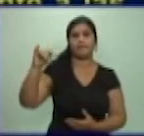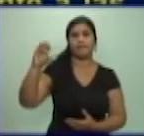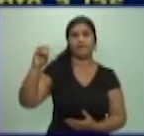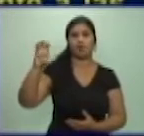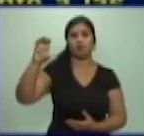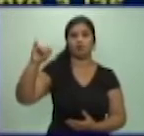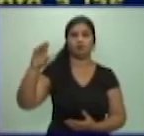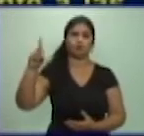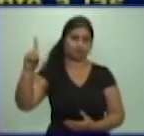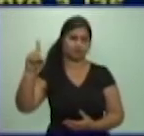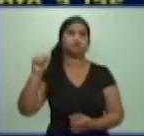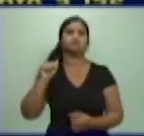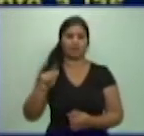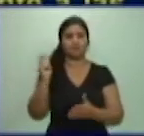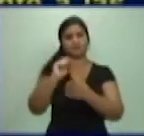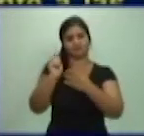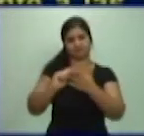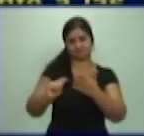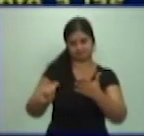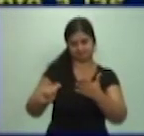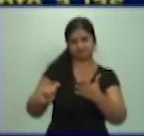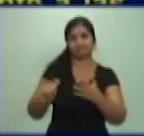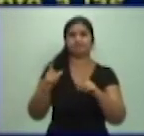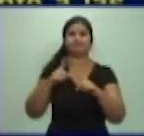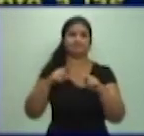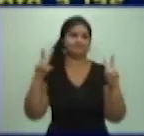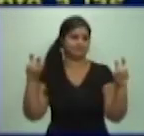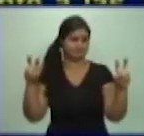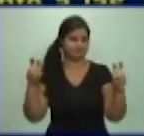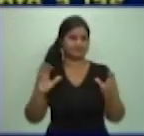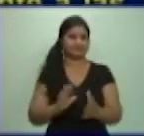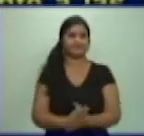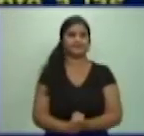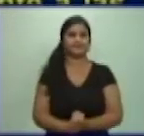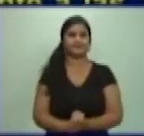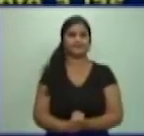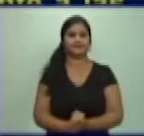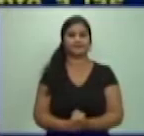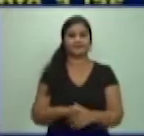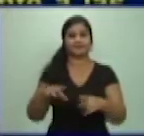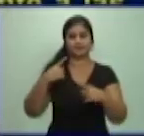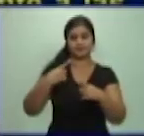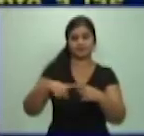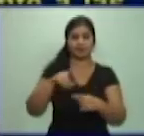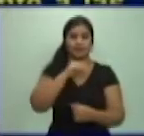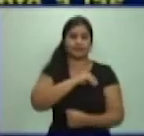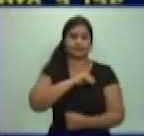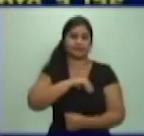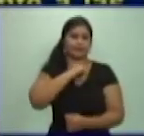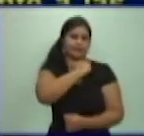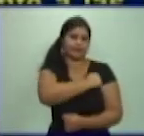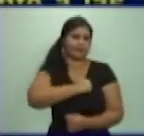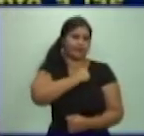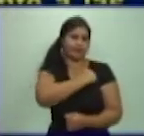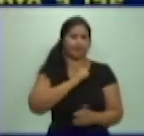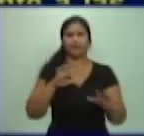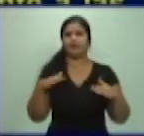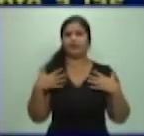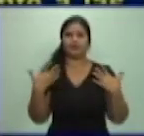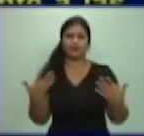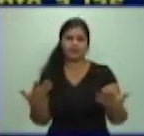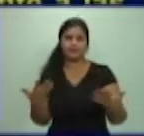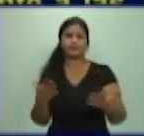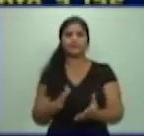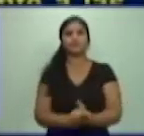pudiera ponerlo de esta manera. El sentimiento amoroso frente a las vanas apariencias.